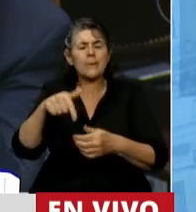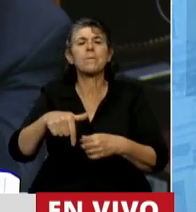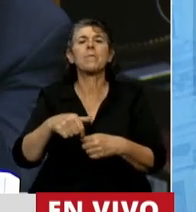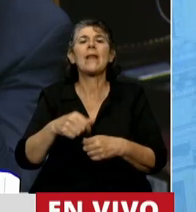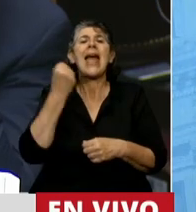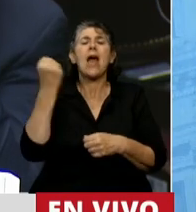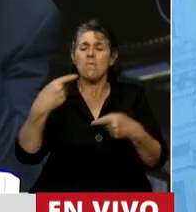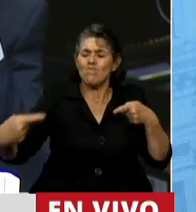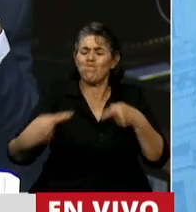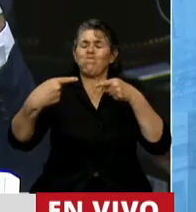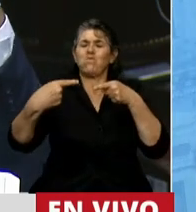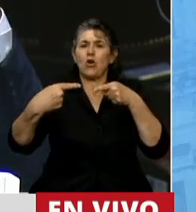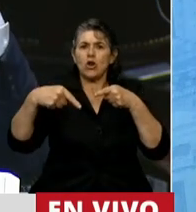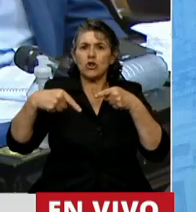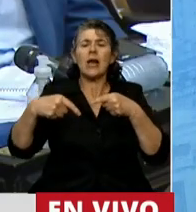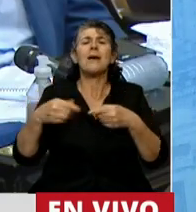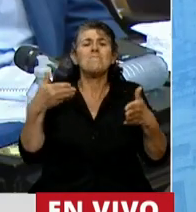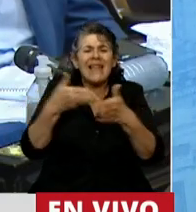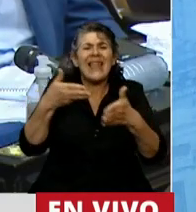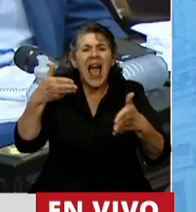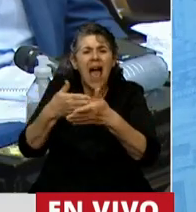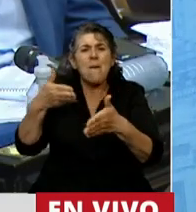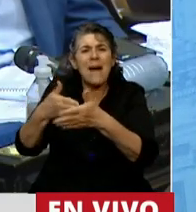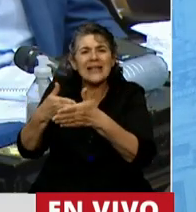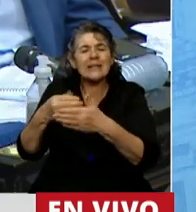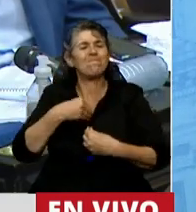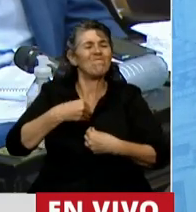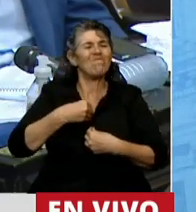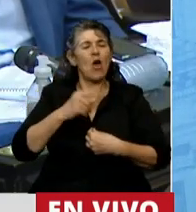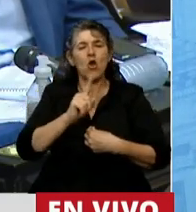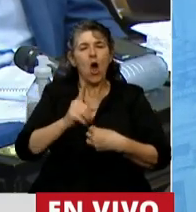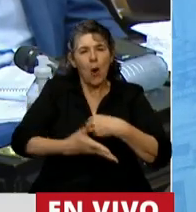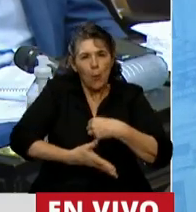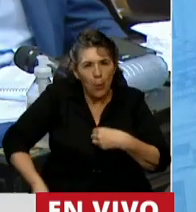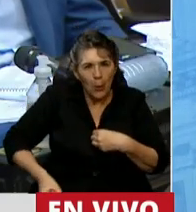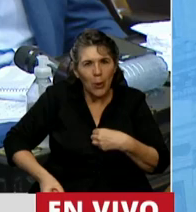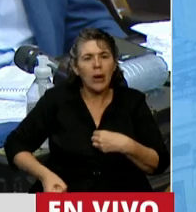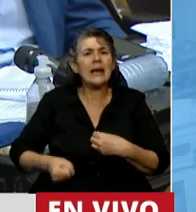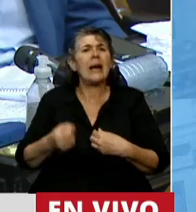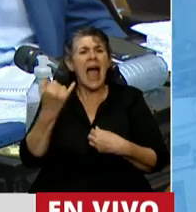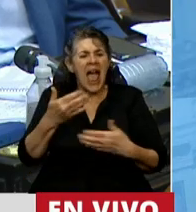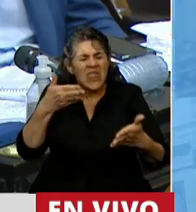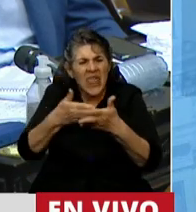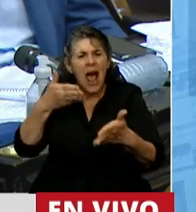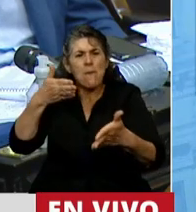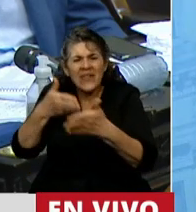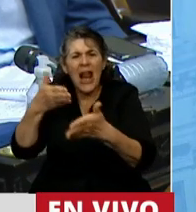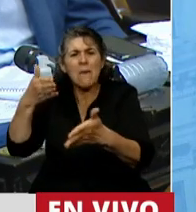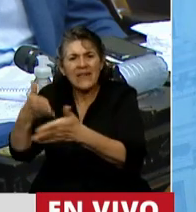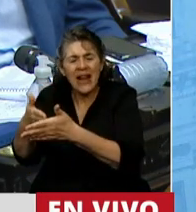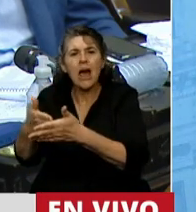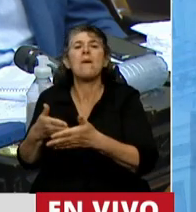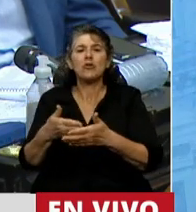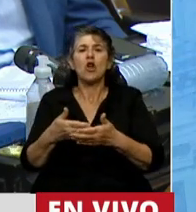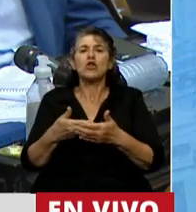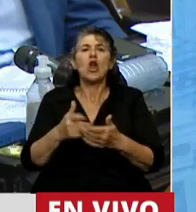conciencia. Son tantas las trabas impuestas para su pleno ejercicio que la libertad misma